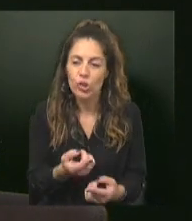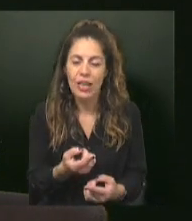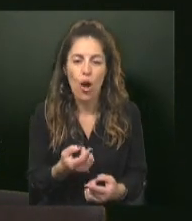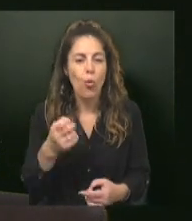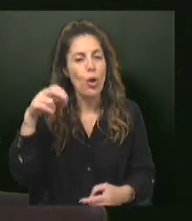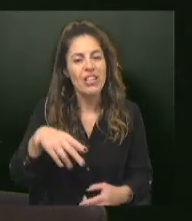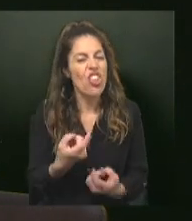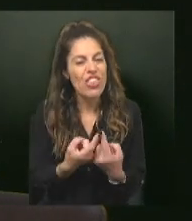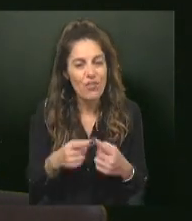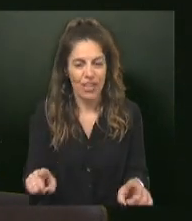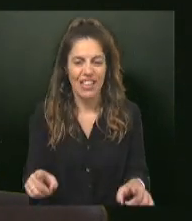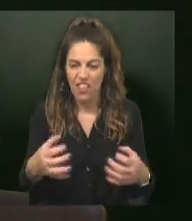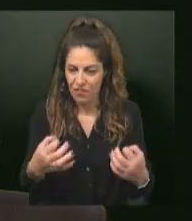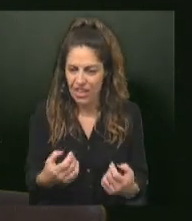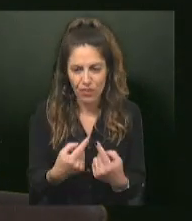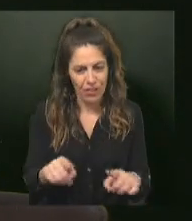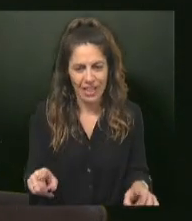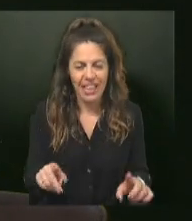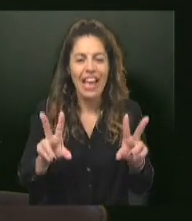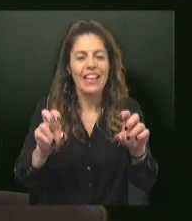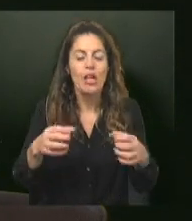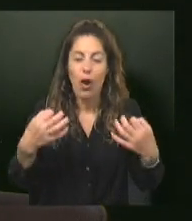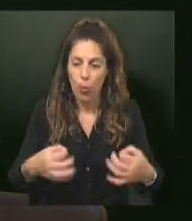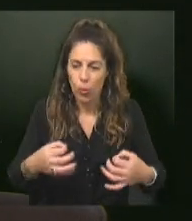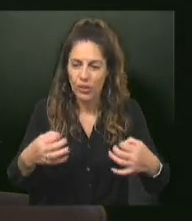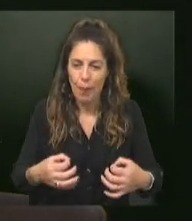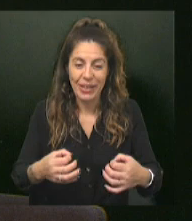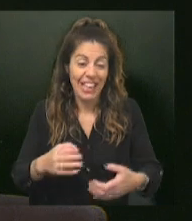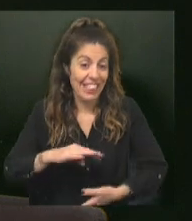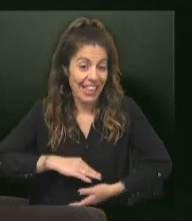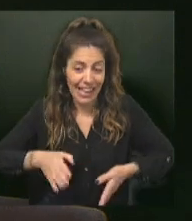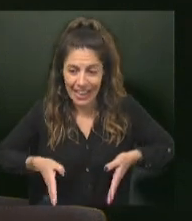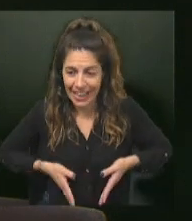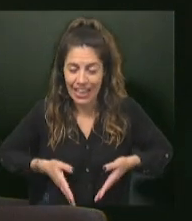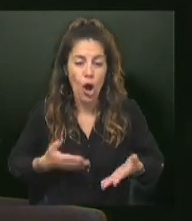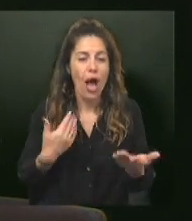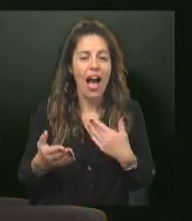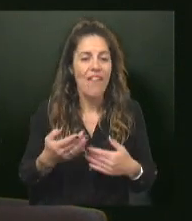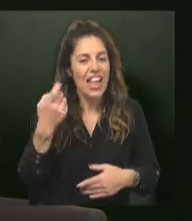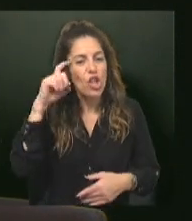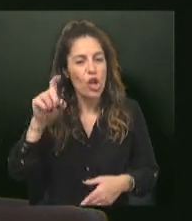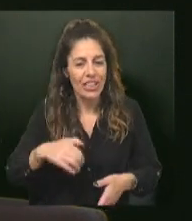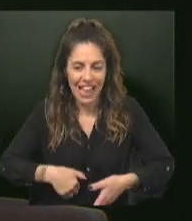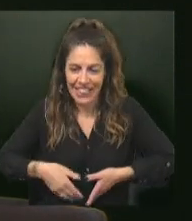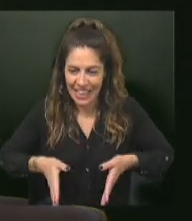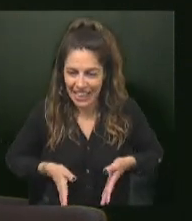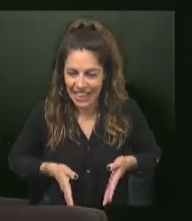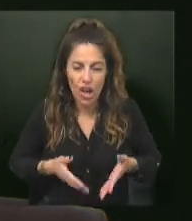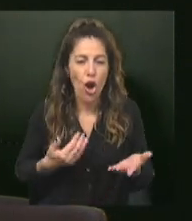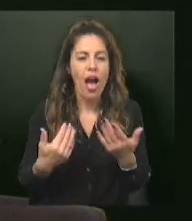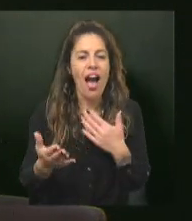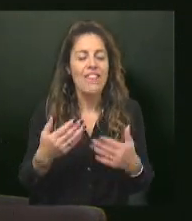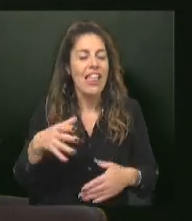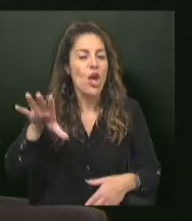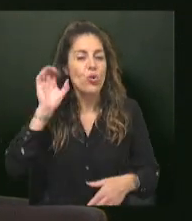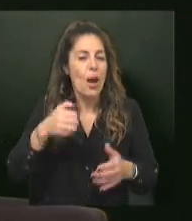posición bien diferente en tema justamente de de género no habla de ideología de género eh habla de escuchar que la